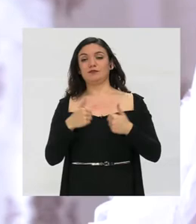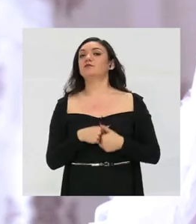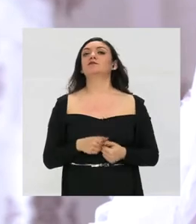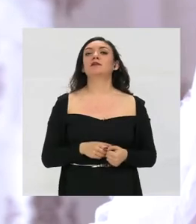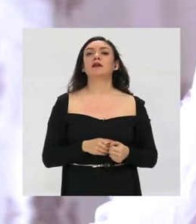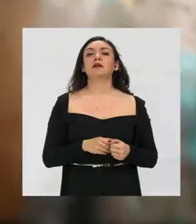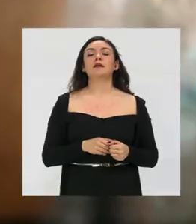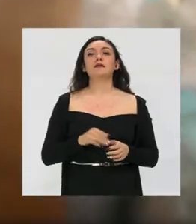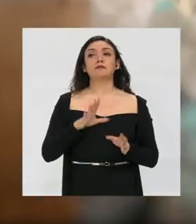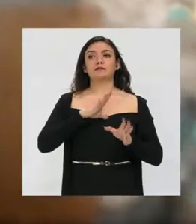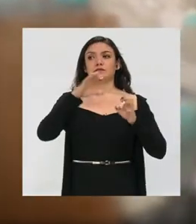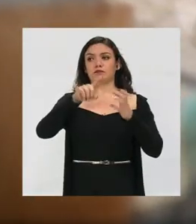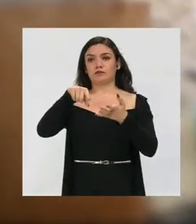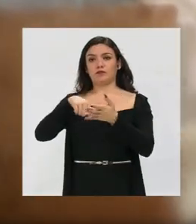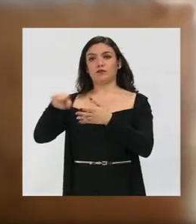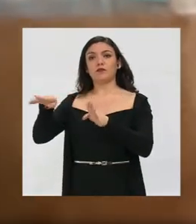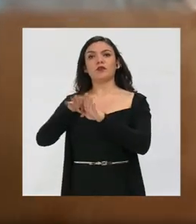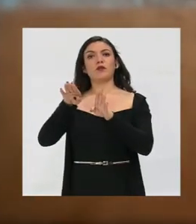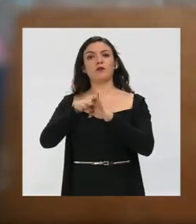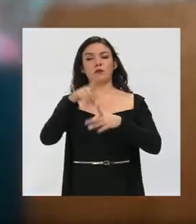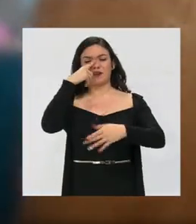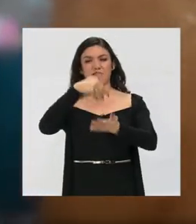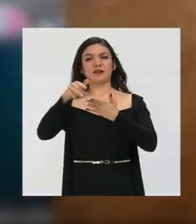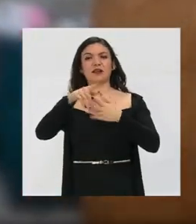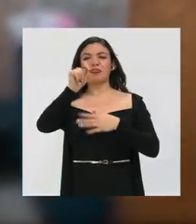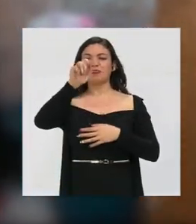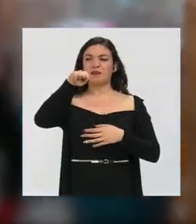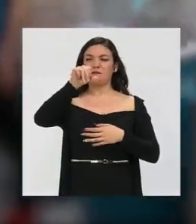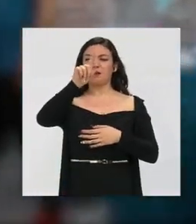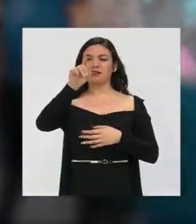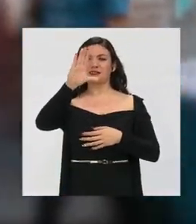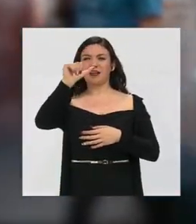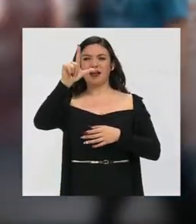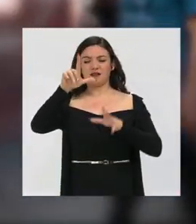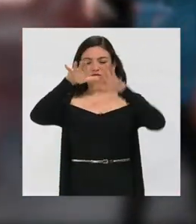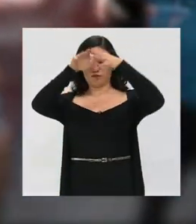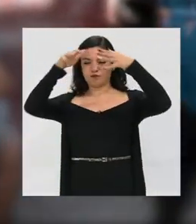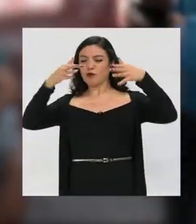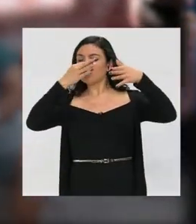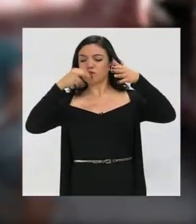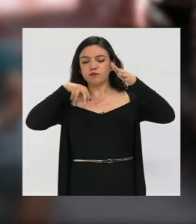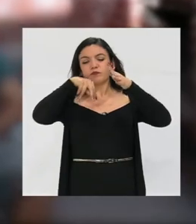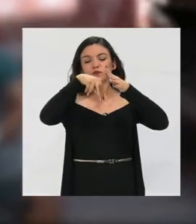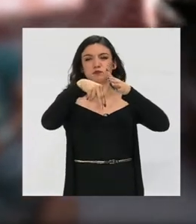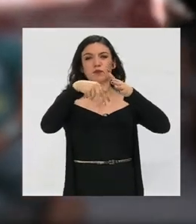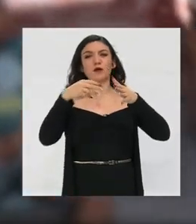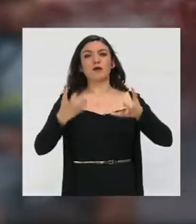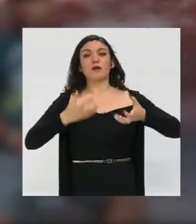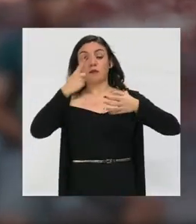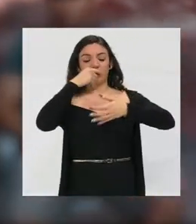físico-emocional. Ahí tenemos la sala de desintoxicación, que es el temazcal.